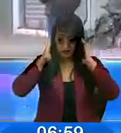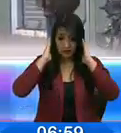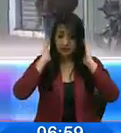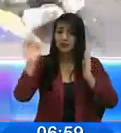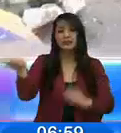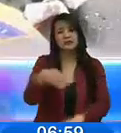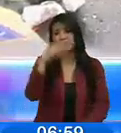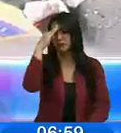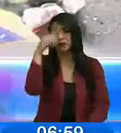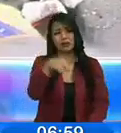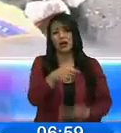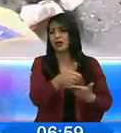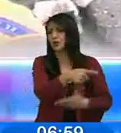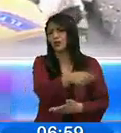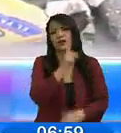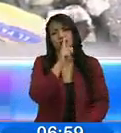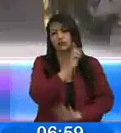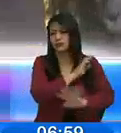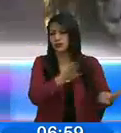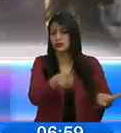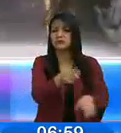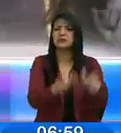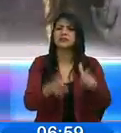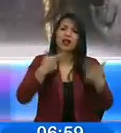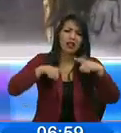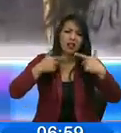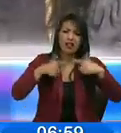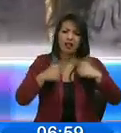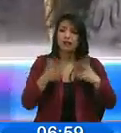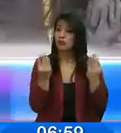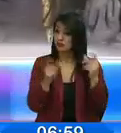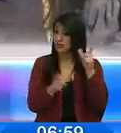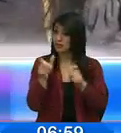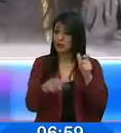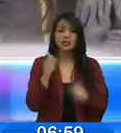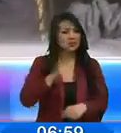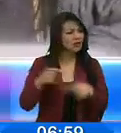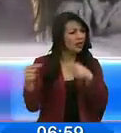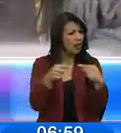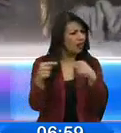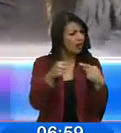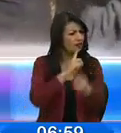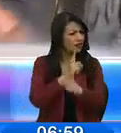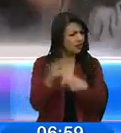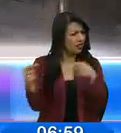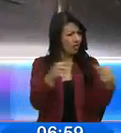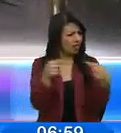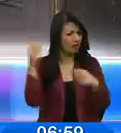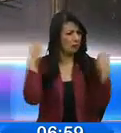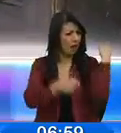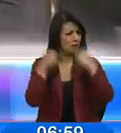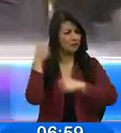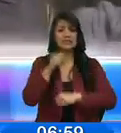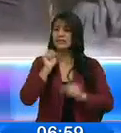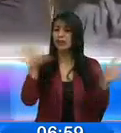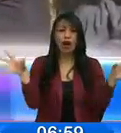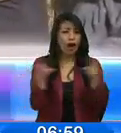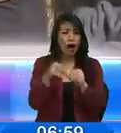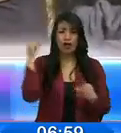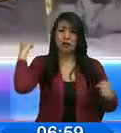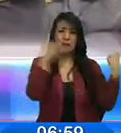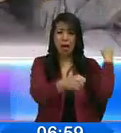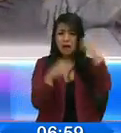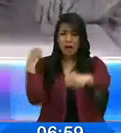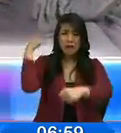policía ayude a calmar a los libadores. Era mucha gente. O sea que había aquí una riña una riña campal. Una campal.